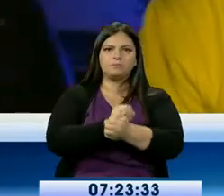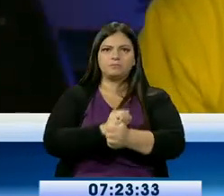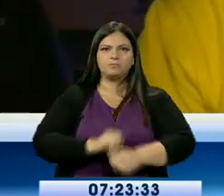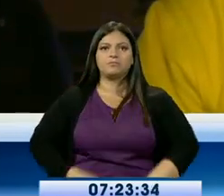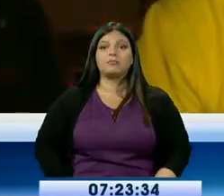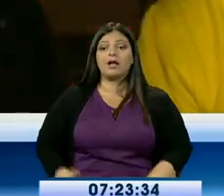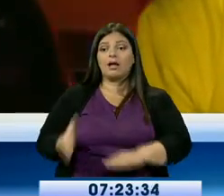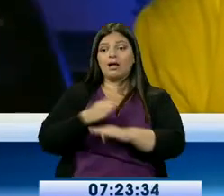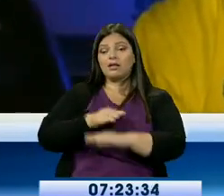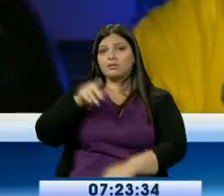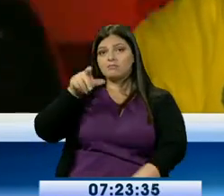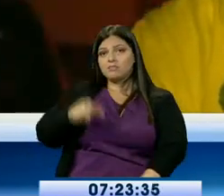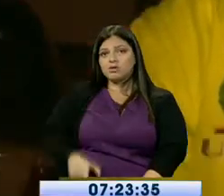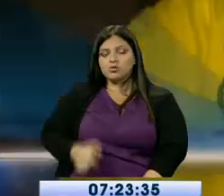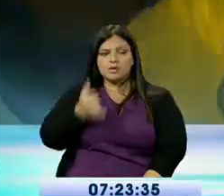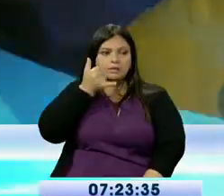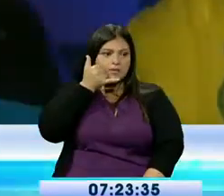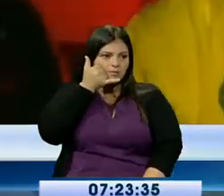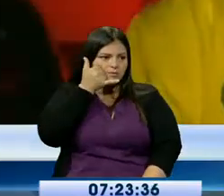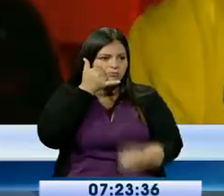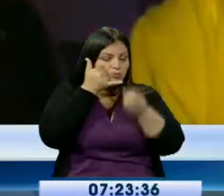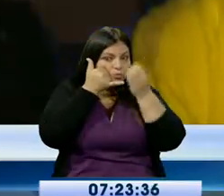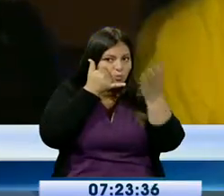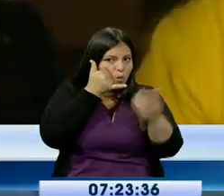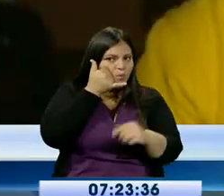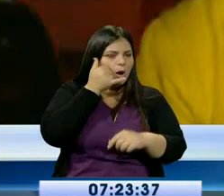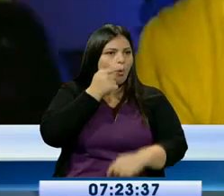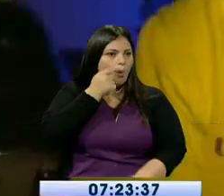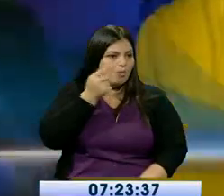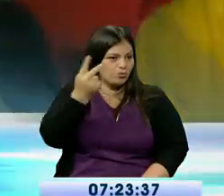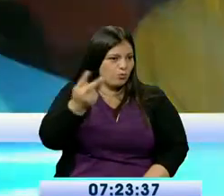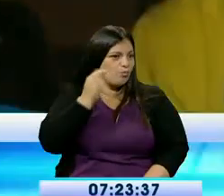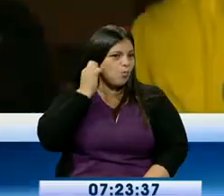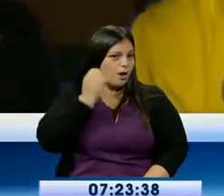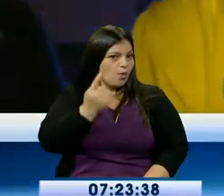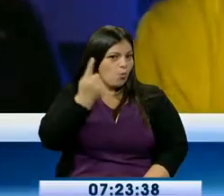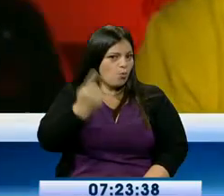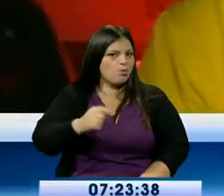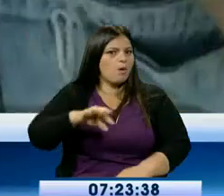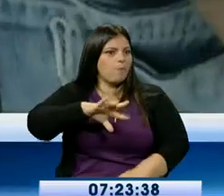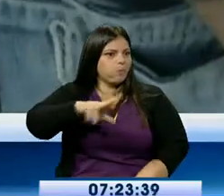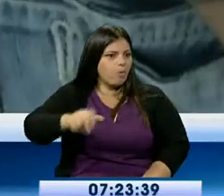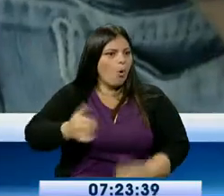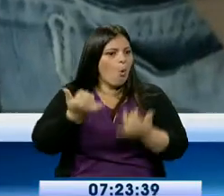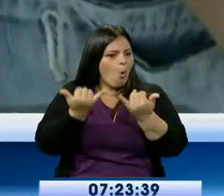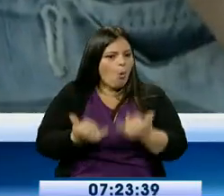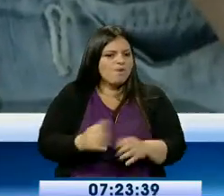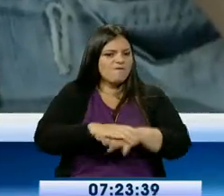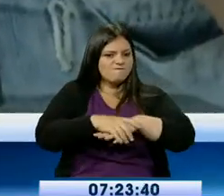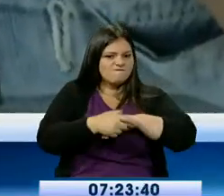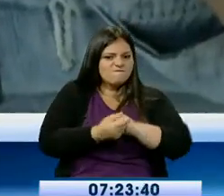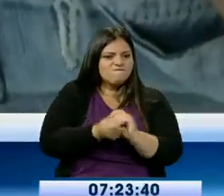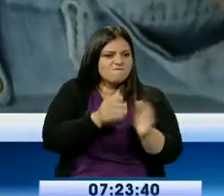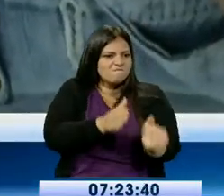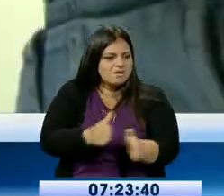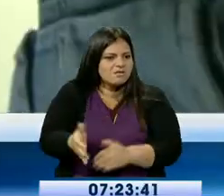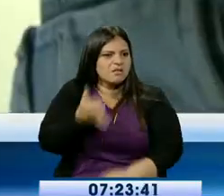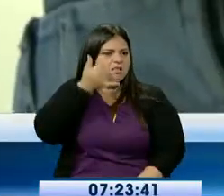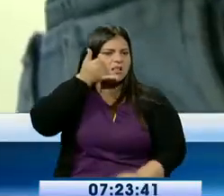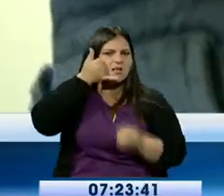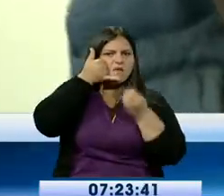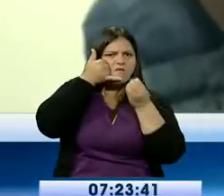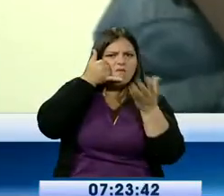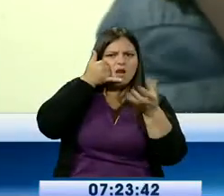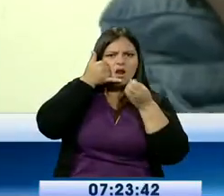un robo, específicamente al centro comercial. Por tal motivo se evitó el robo. Con el apoyo de personal preventivo, procedieron